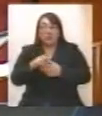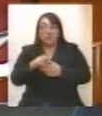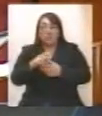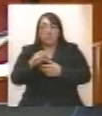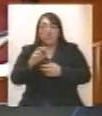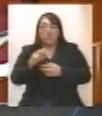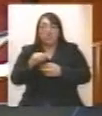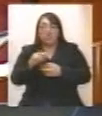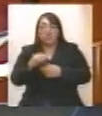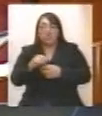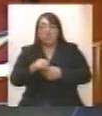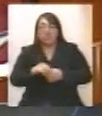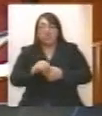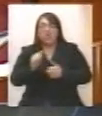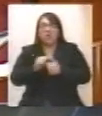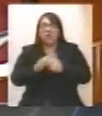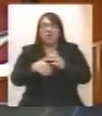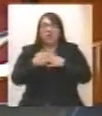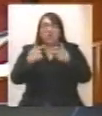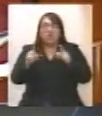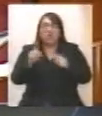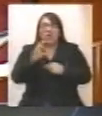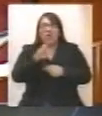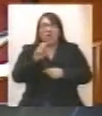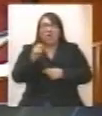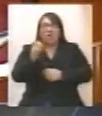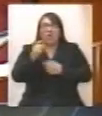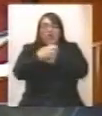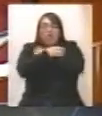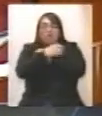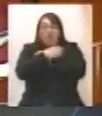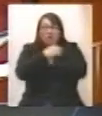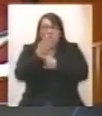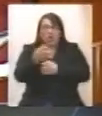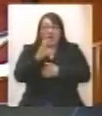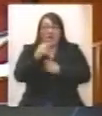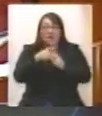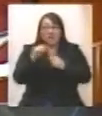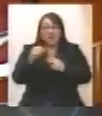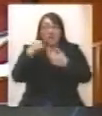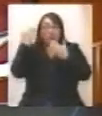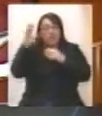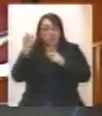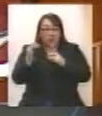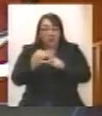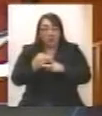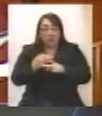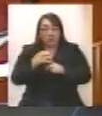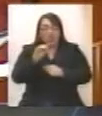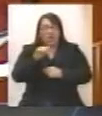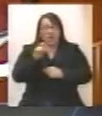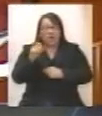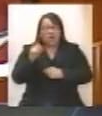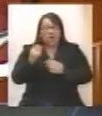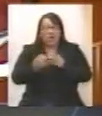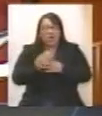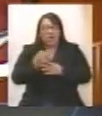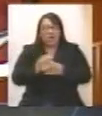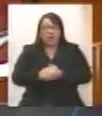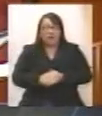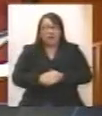Porvenir en La Libertad, Leonardo Ortiz en Lambayeque, Castilla en Piura, Yanaguara en